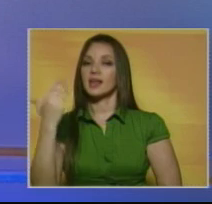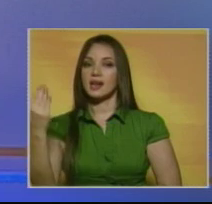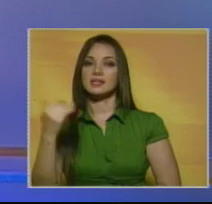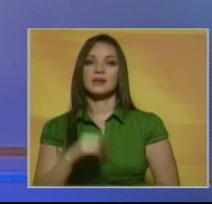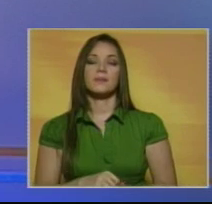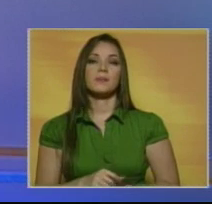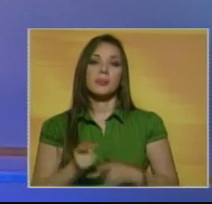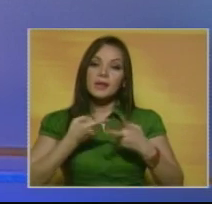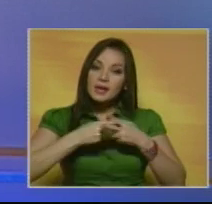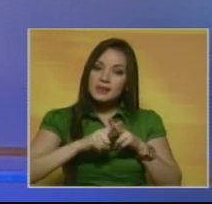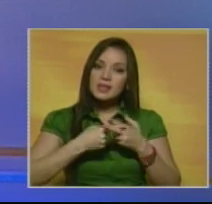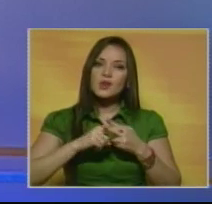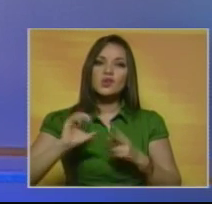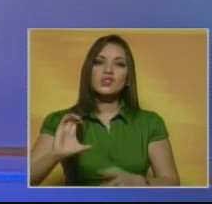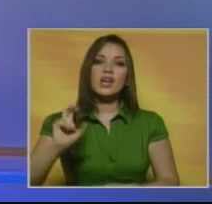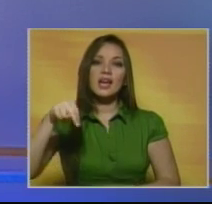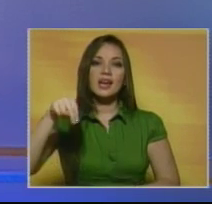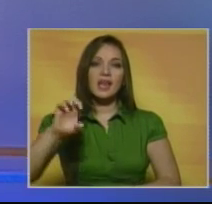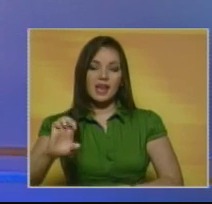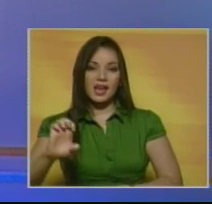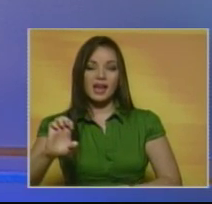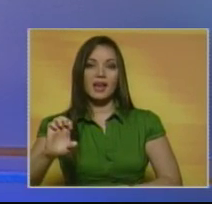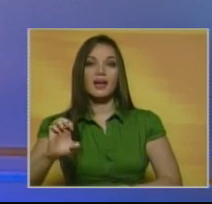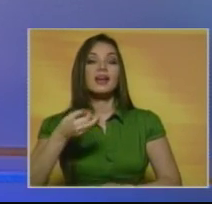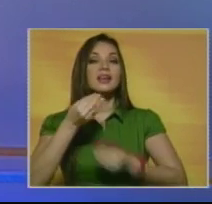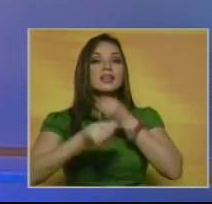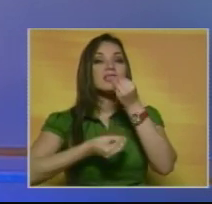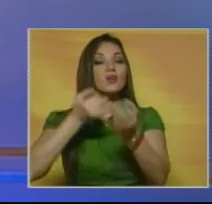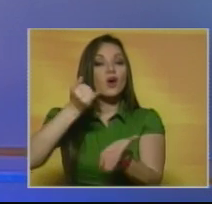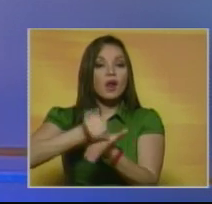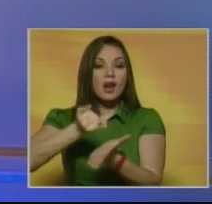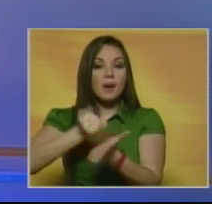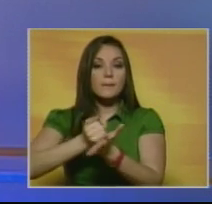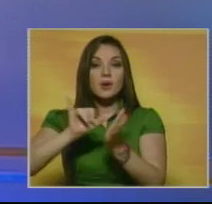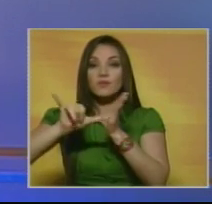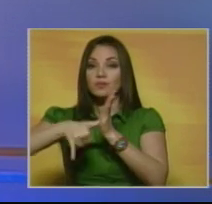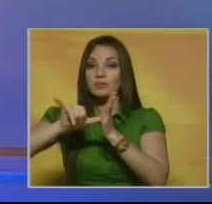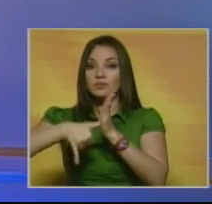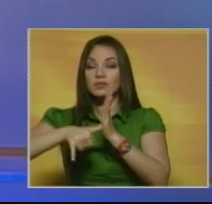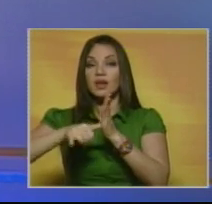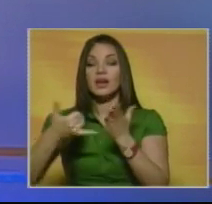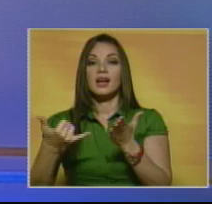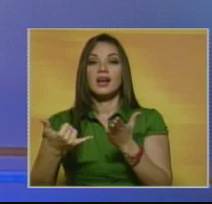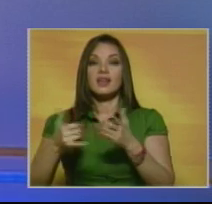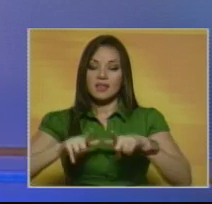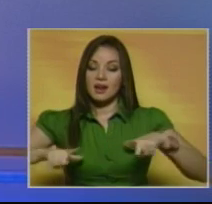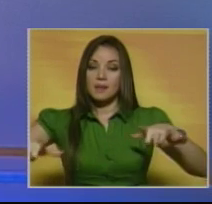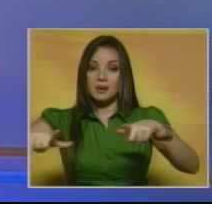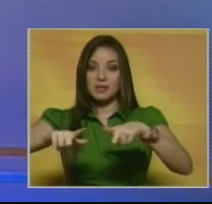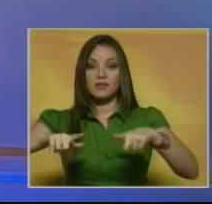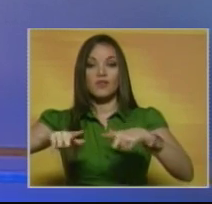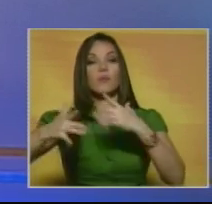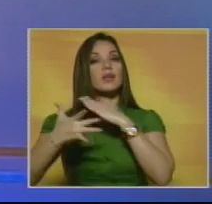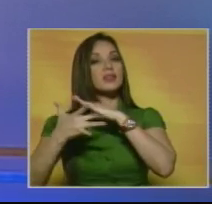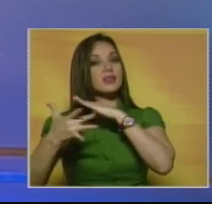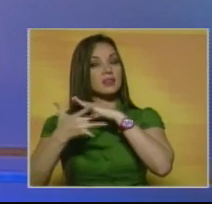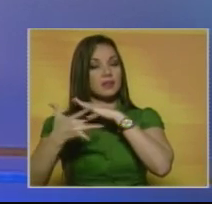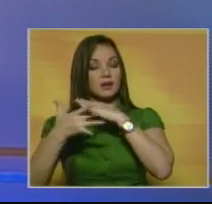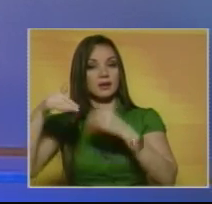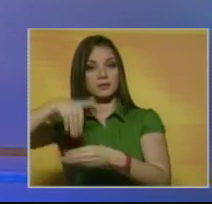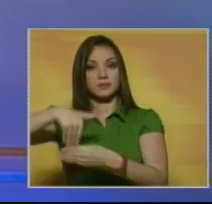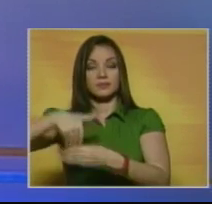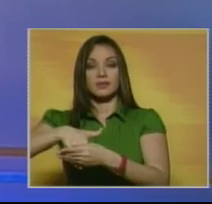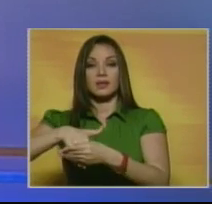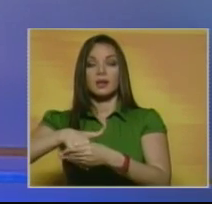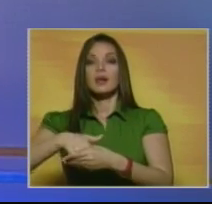Manuel. Técnicos del CNE realizaron con éxito la prueba de ingeniería sobre las redes de transmisión de la plataforma tecnológica electoral,